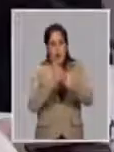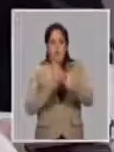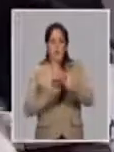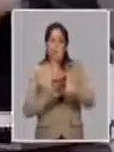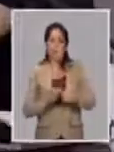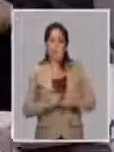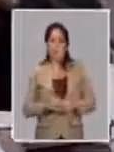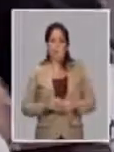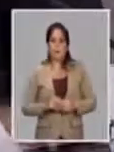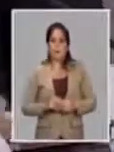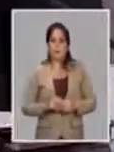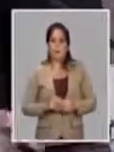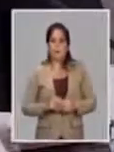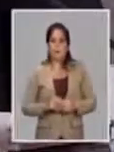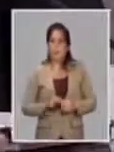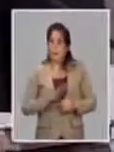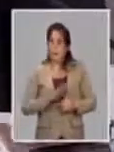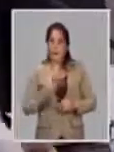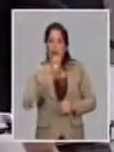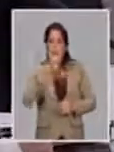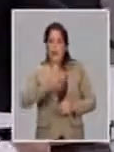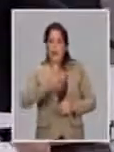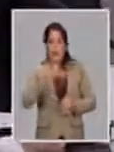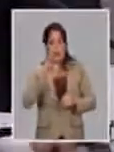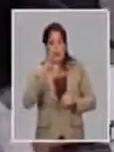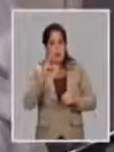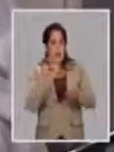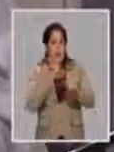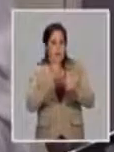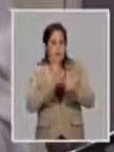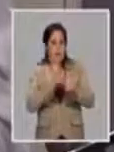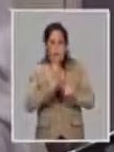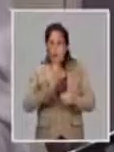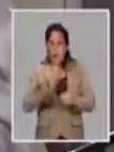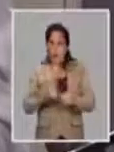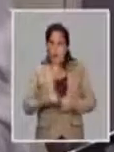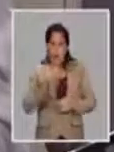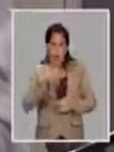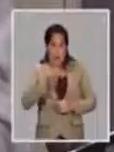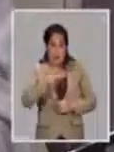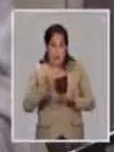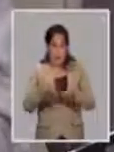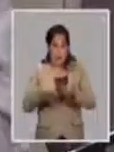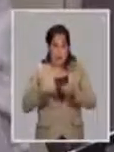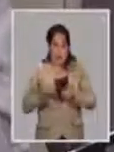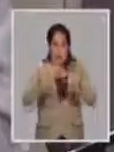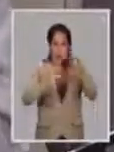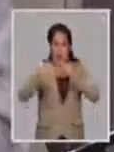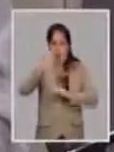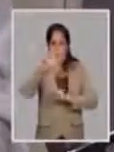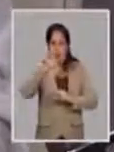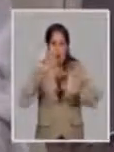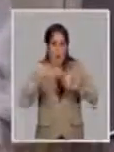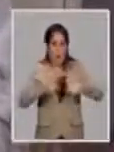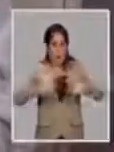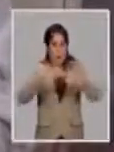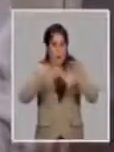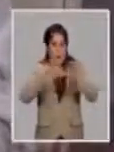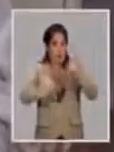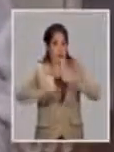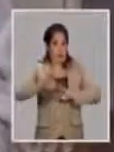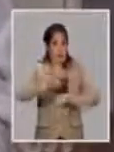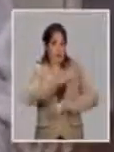vacunas. Algunos lo están pensando, ya nosotros que la nuestra, haciendo. Que ya están hablando también de dar una tercera dosis. Y ayer, Randy, recibíamos del Laboratorio de la Defensa